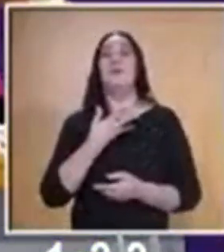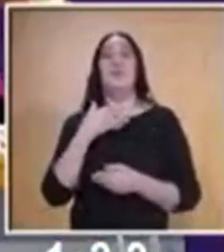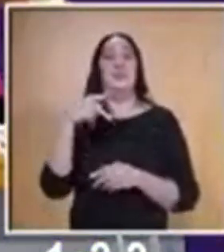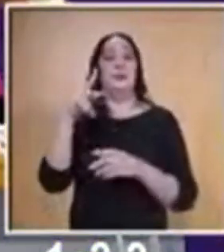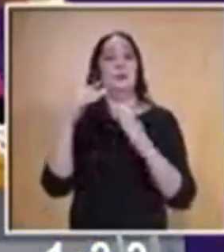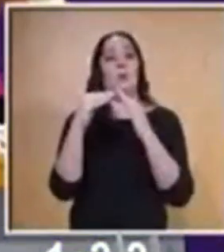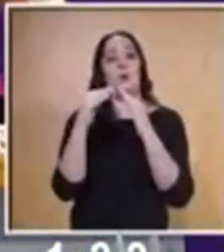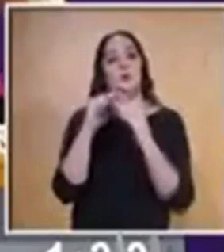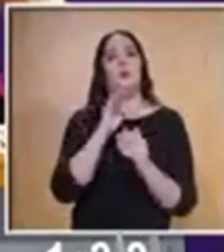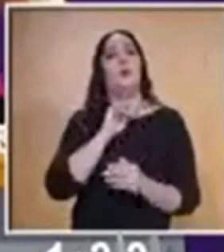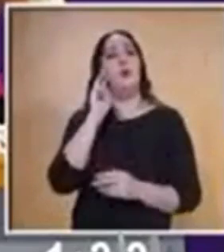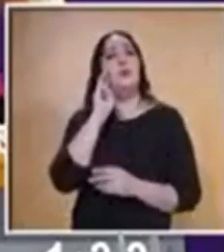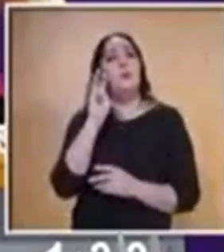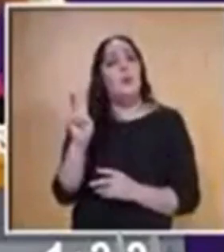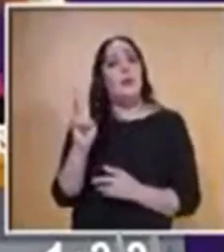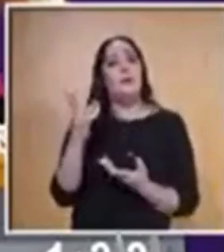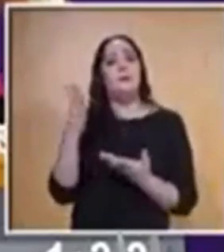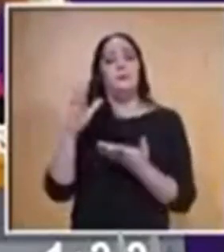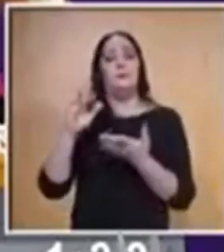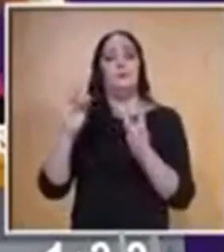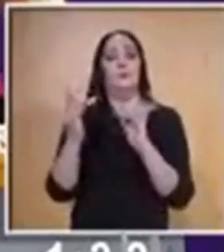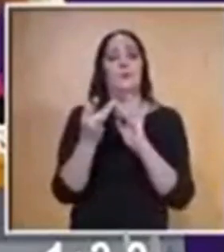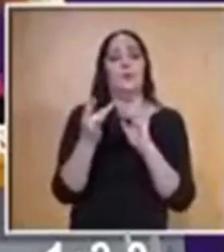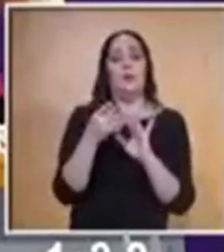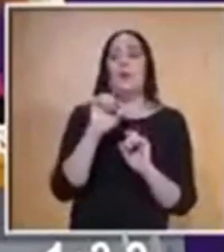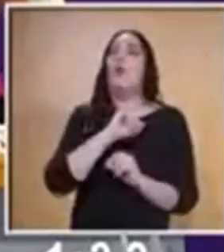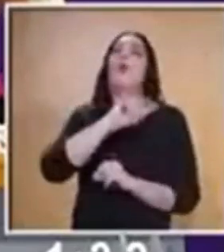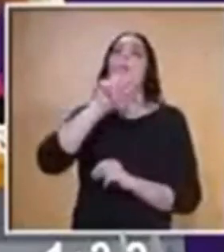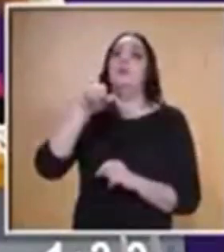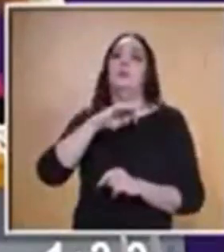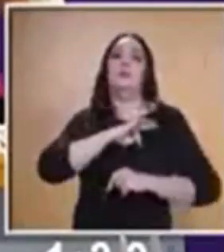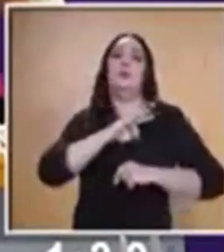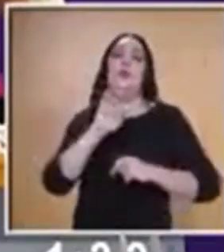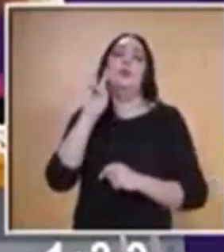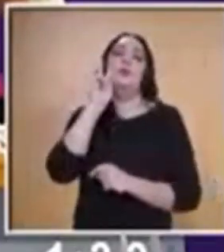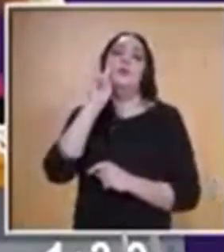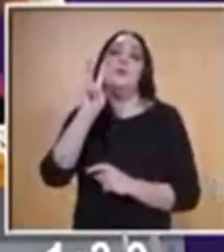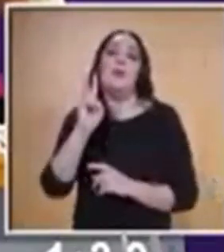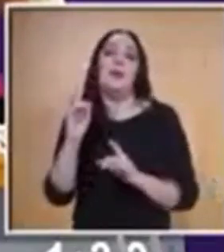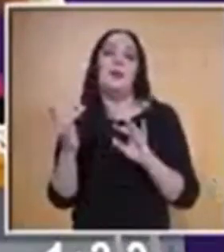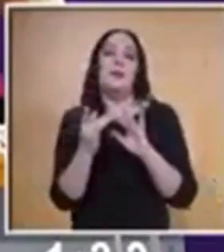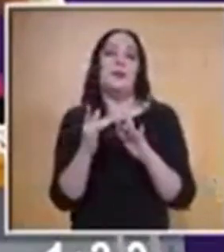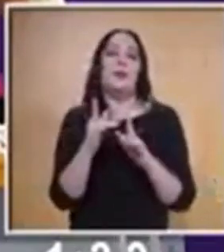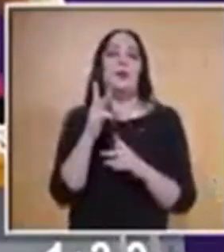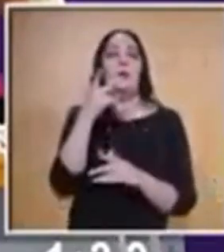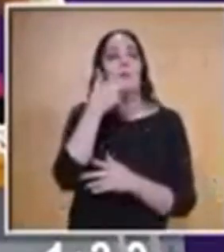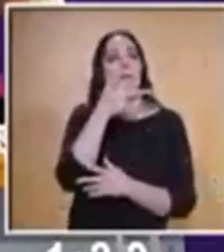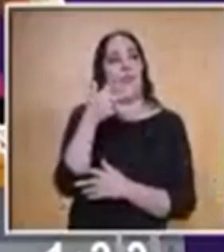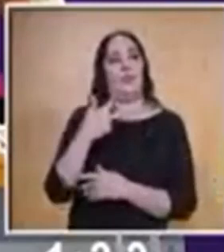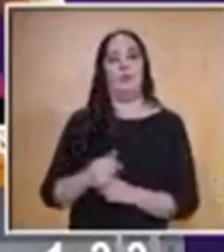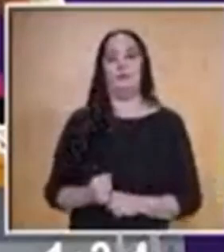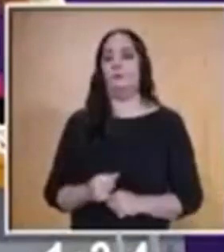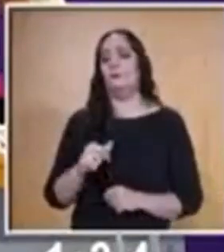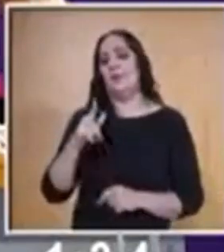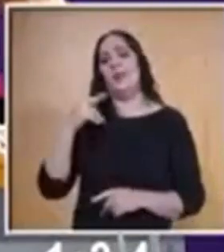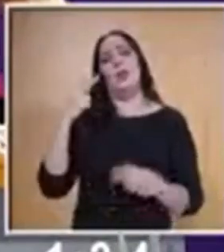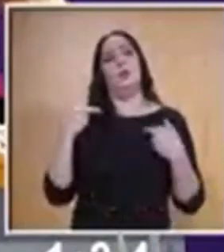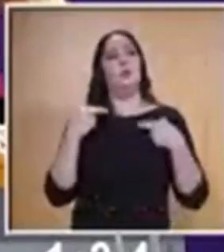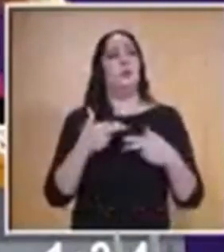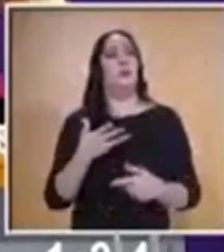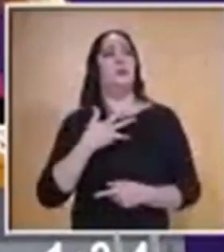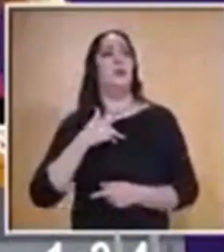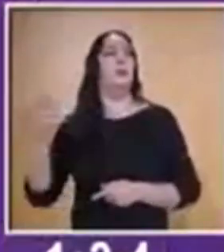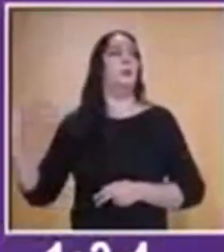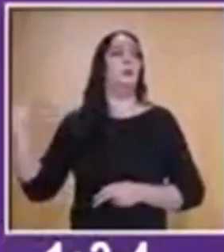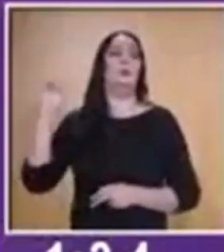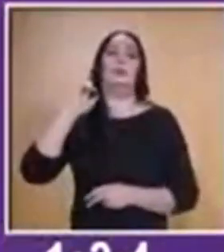o ver nuestro video en las plataformas digitales después. Los seres humanos vivimos rodeados de sonidos. Entre ellos has